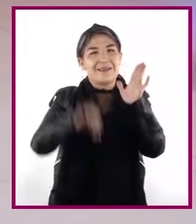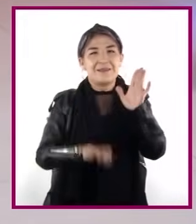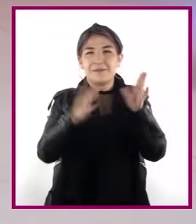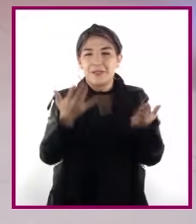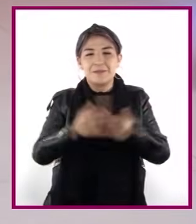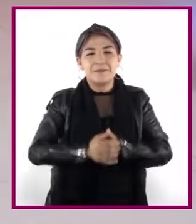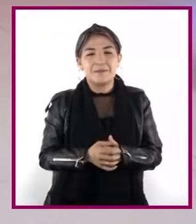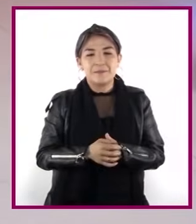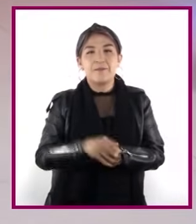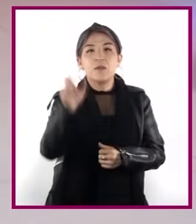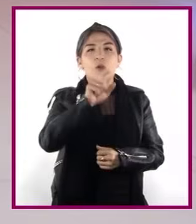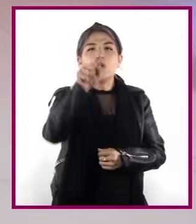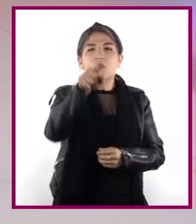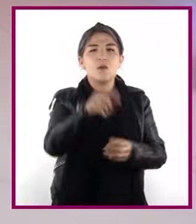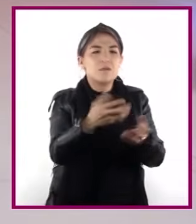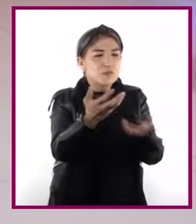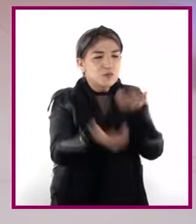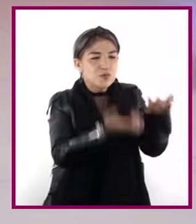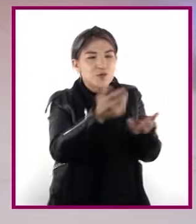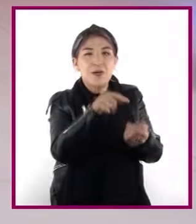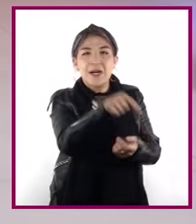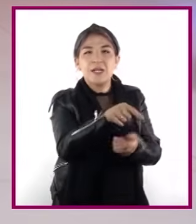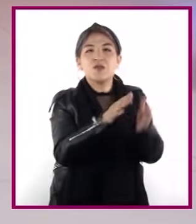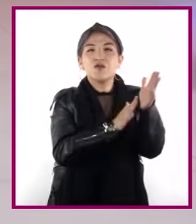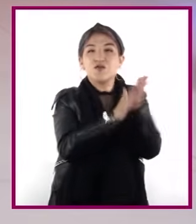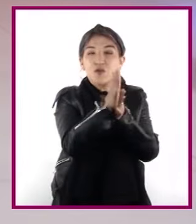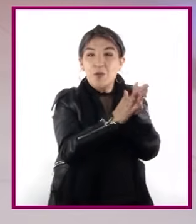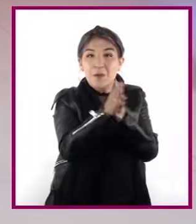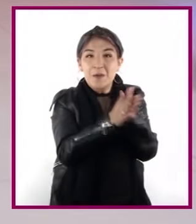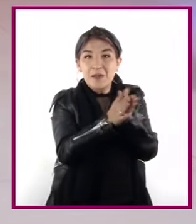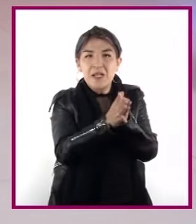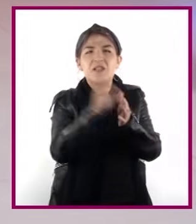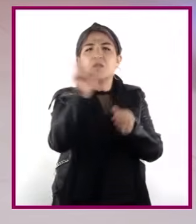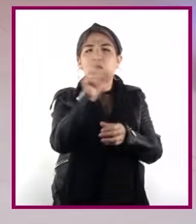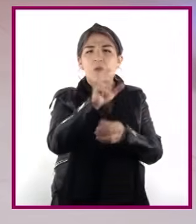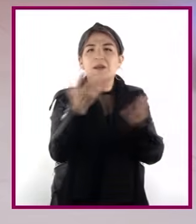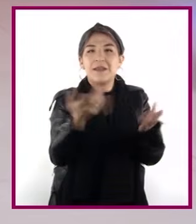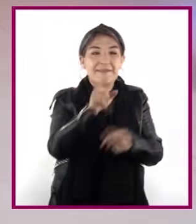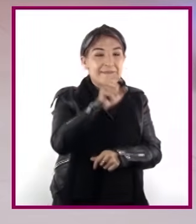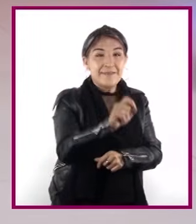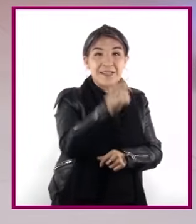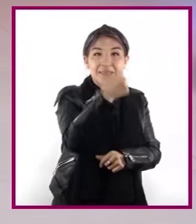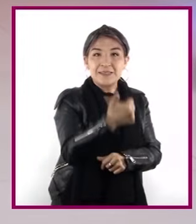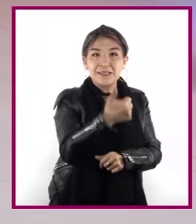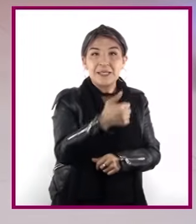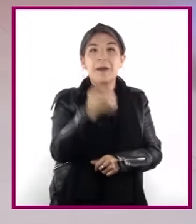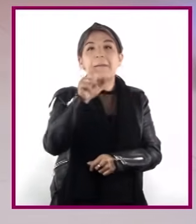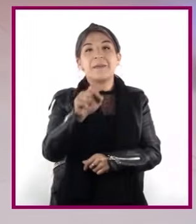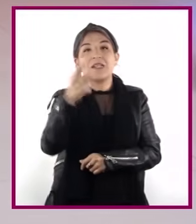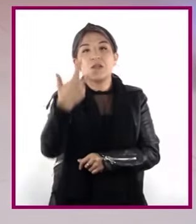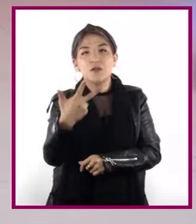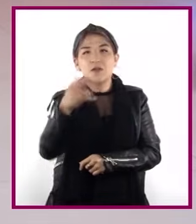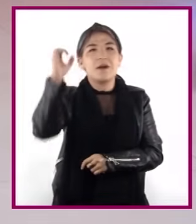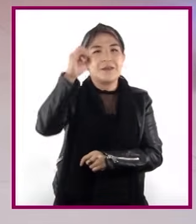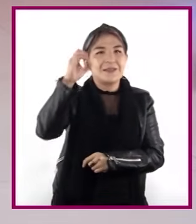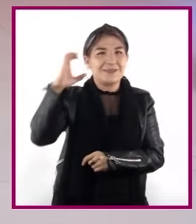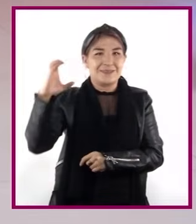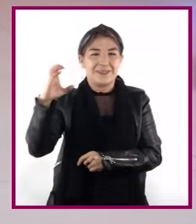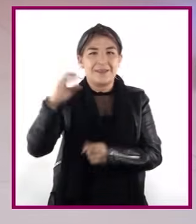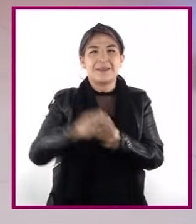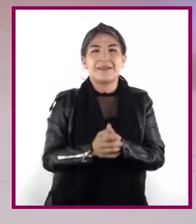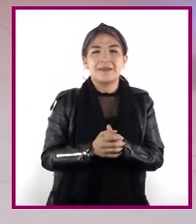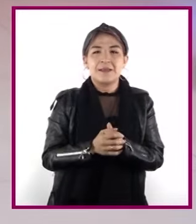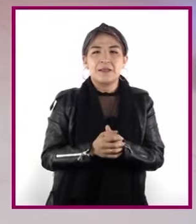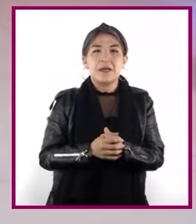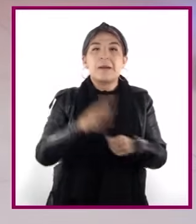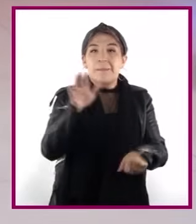la fusión de una porción de un tipo de chocolate ocurre entre 26 y 28 grados centígrados,